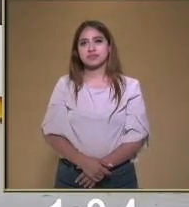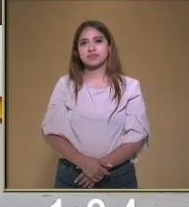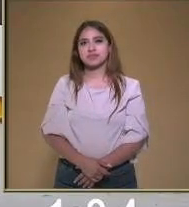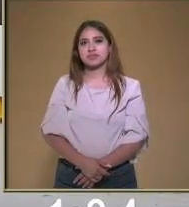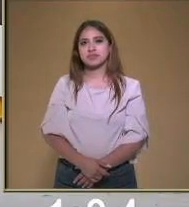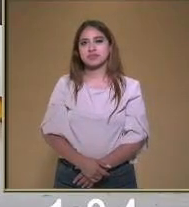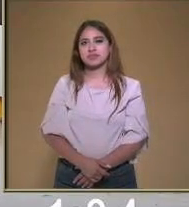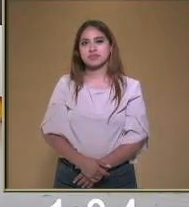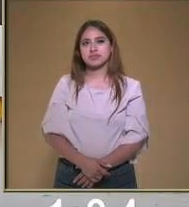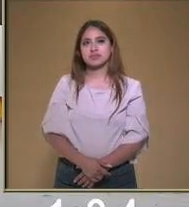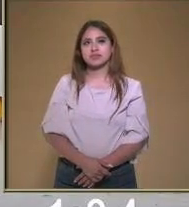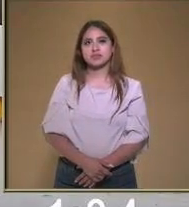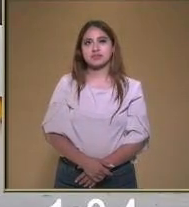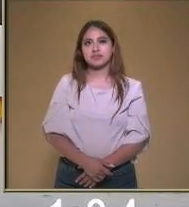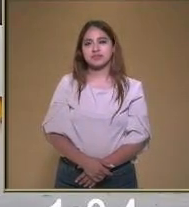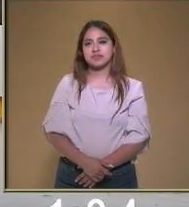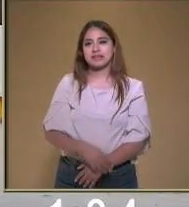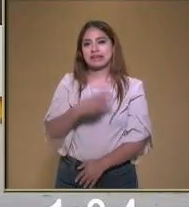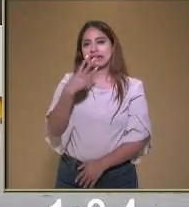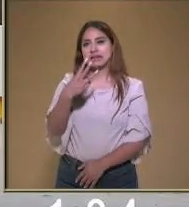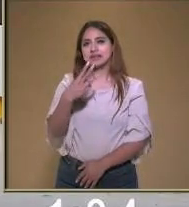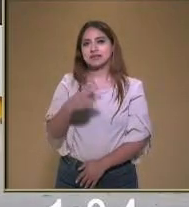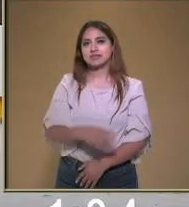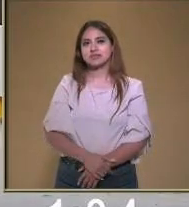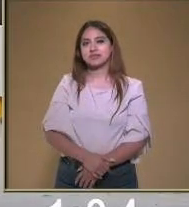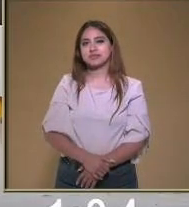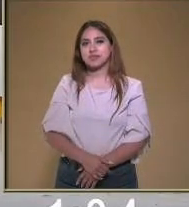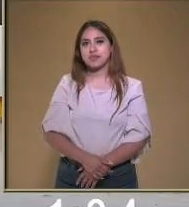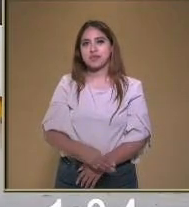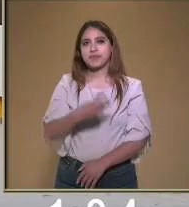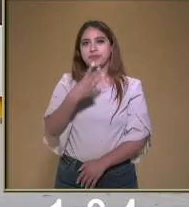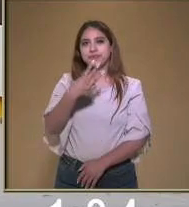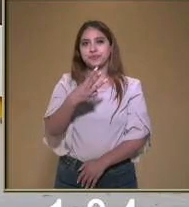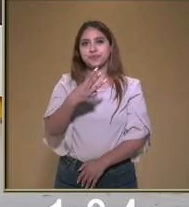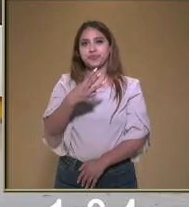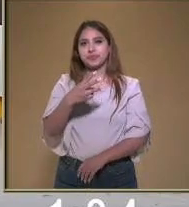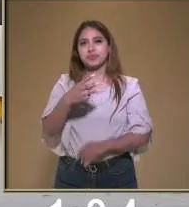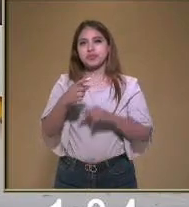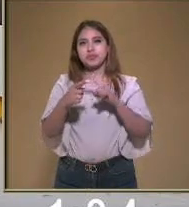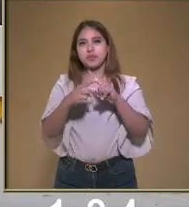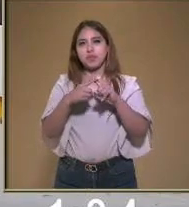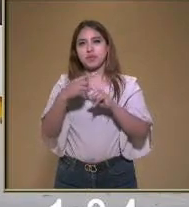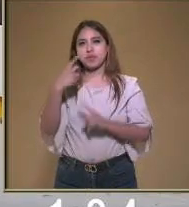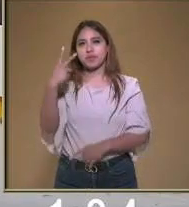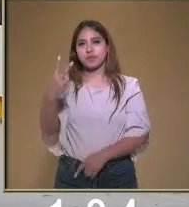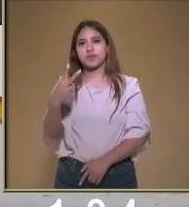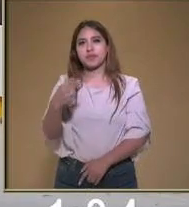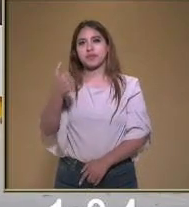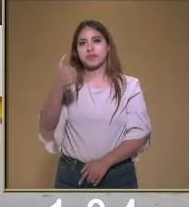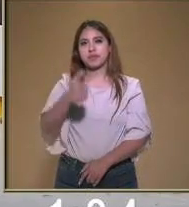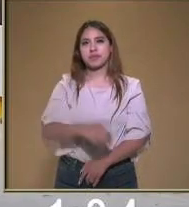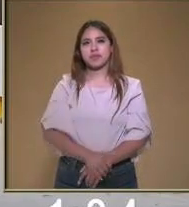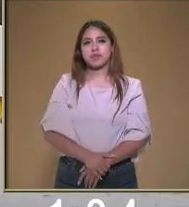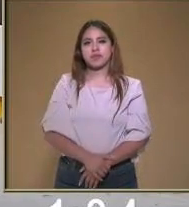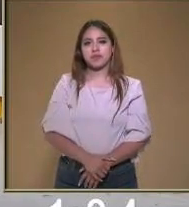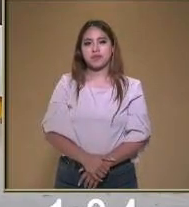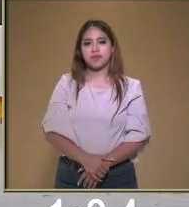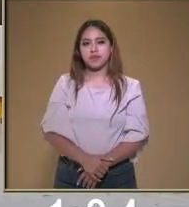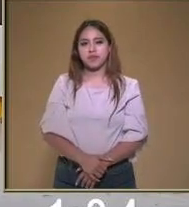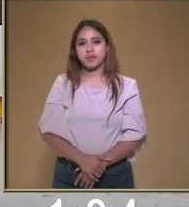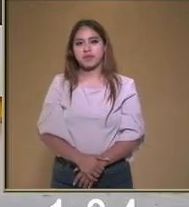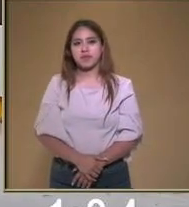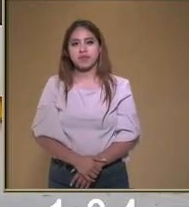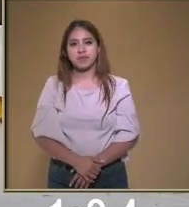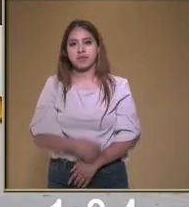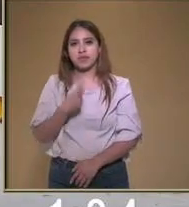Continuamos. Tres. Y... A ver. Por dos. Seis, ¿verdad? Sí. Una.